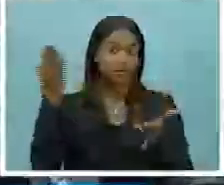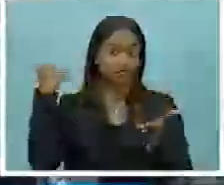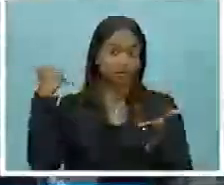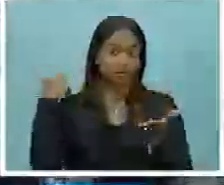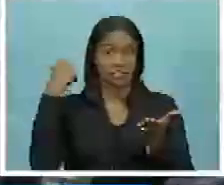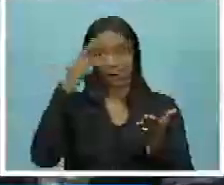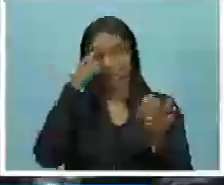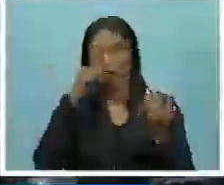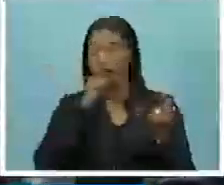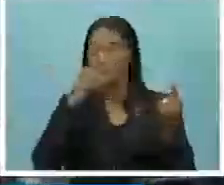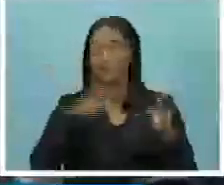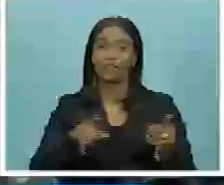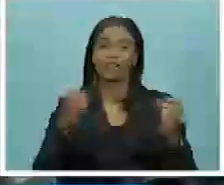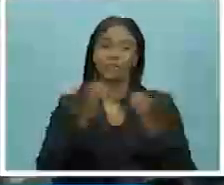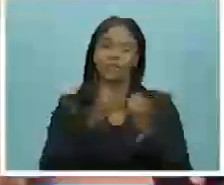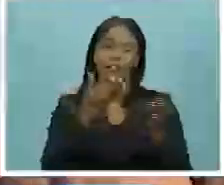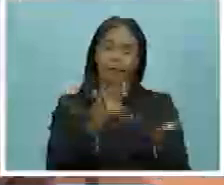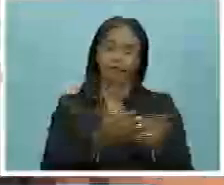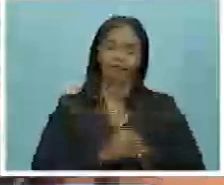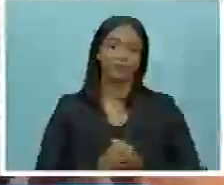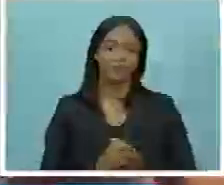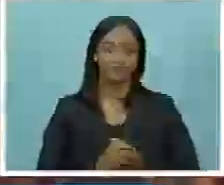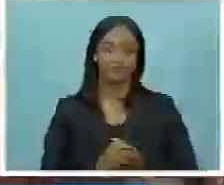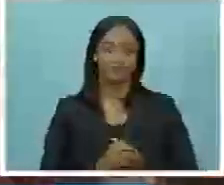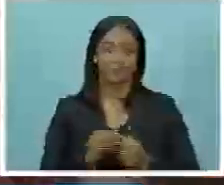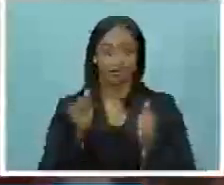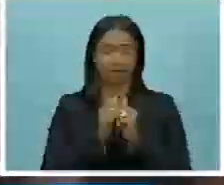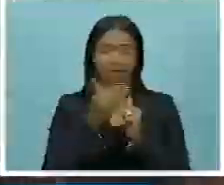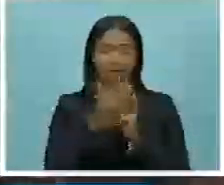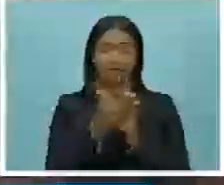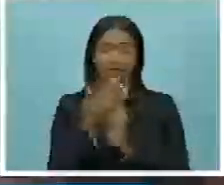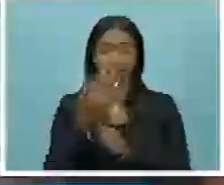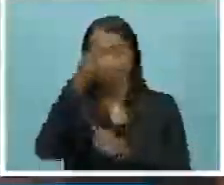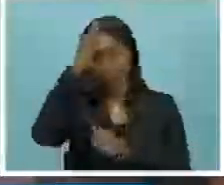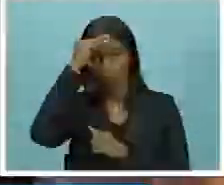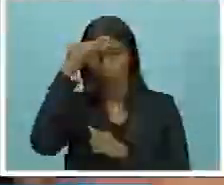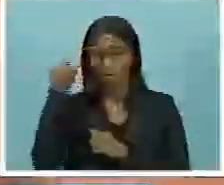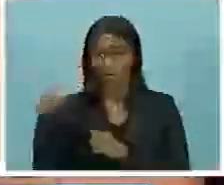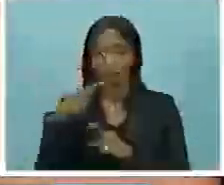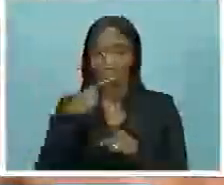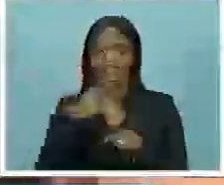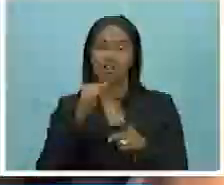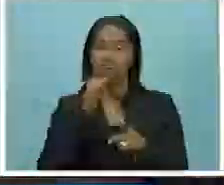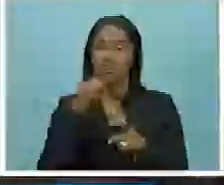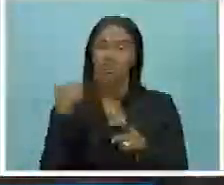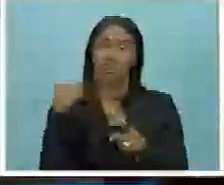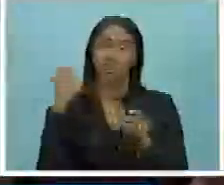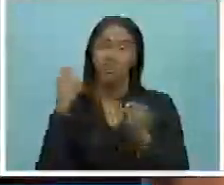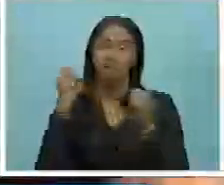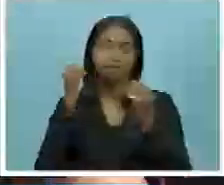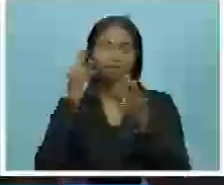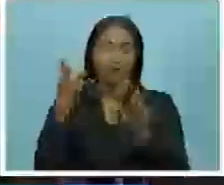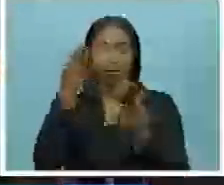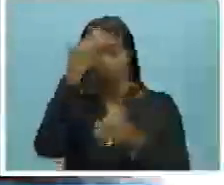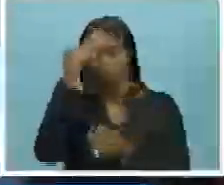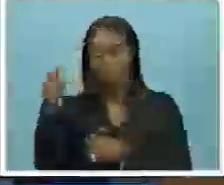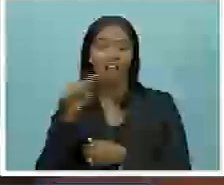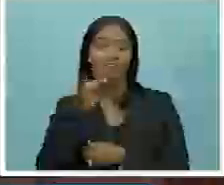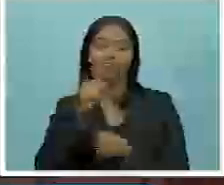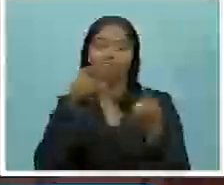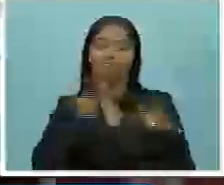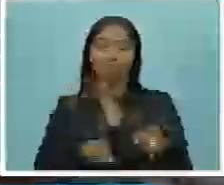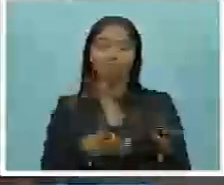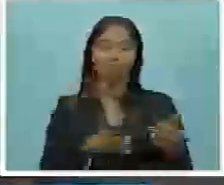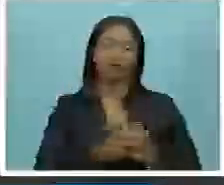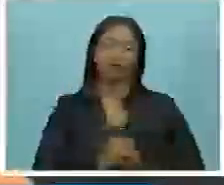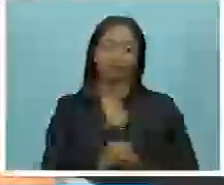evitar que vuelva a suceder un hecho de esa naturaleza. De su lado, Cuatro Dedos manifestó que no tiene nada que decir porque no fue él quien cometió